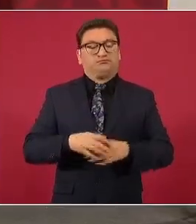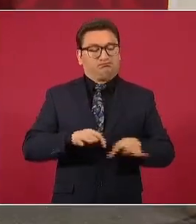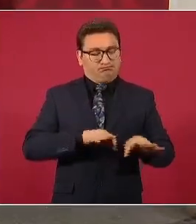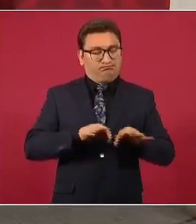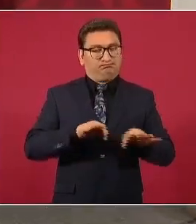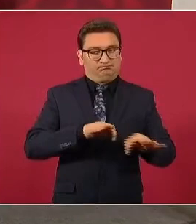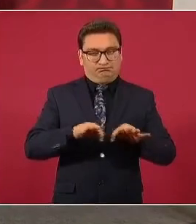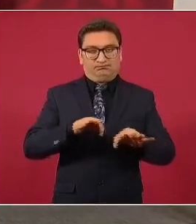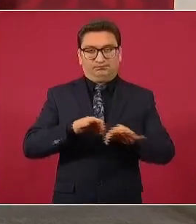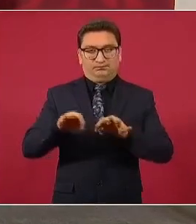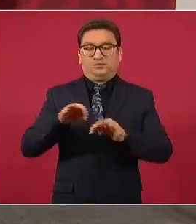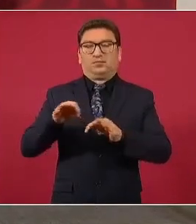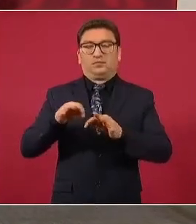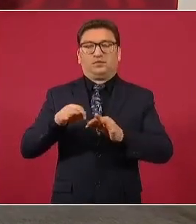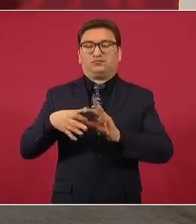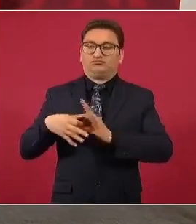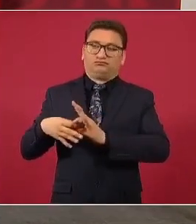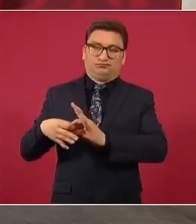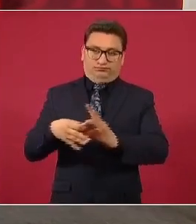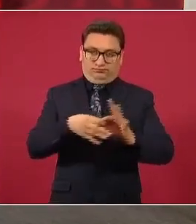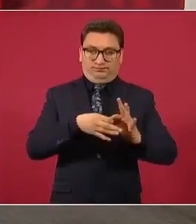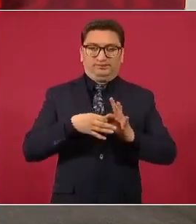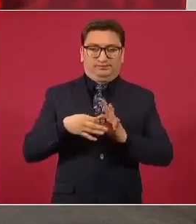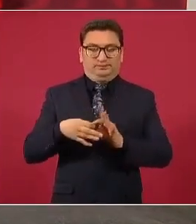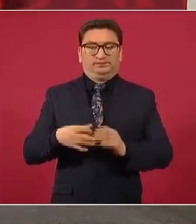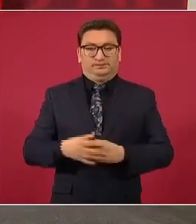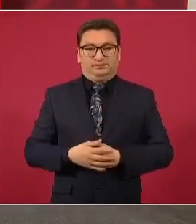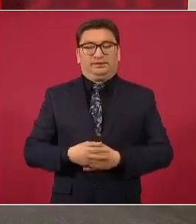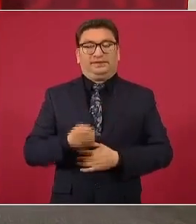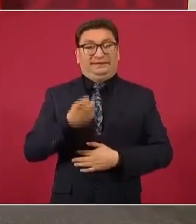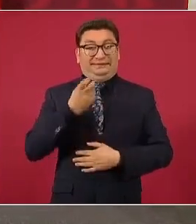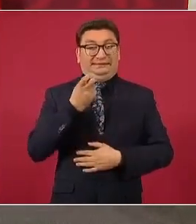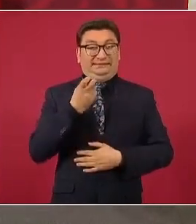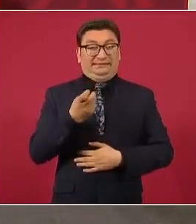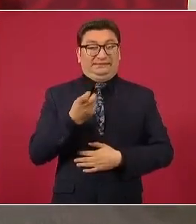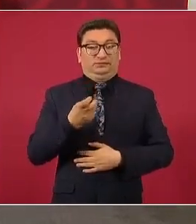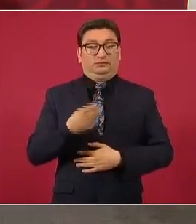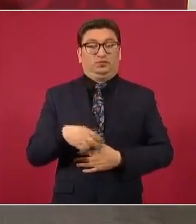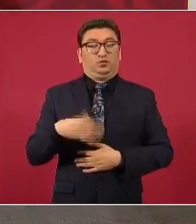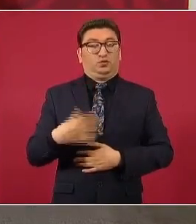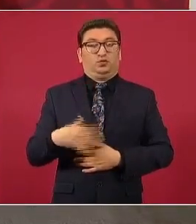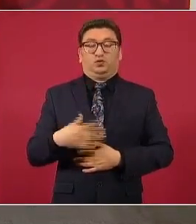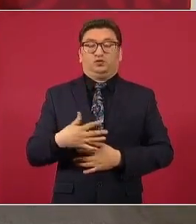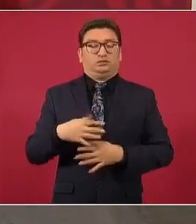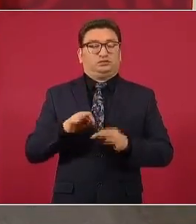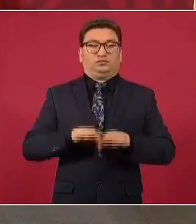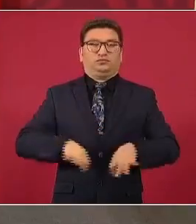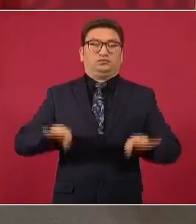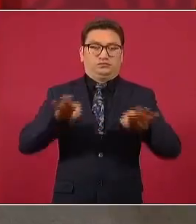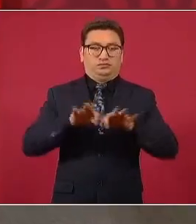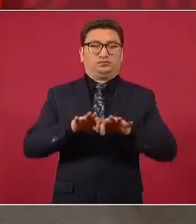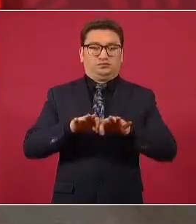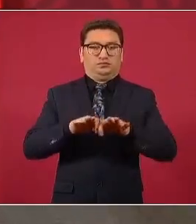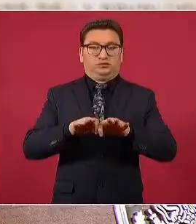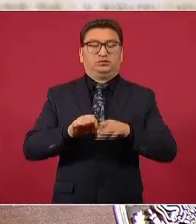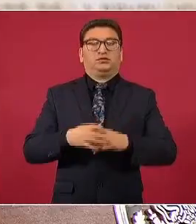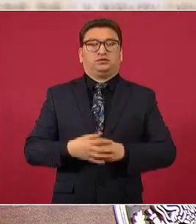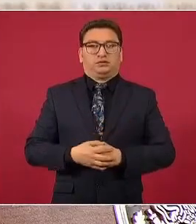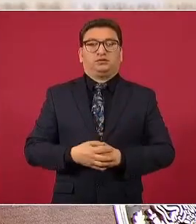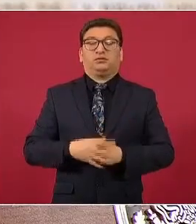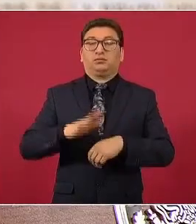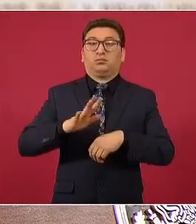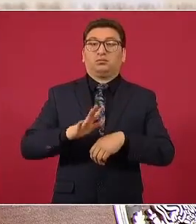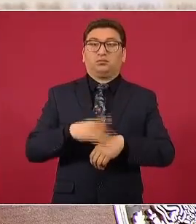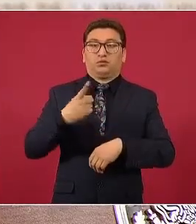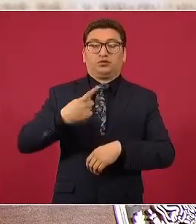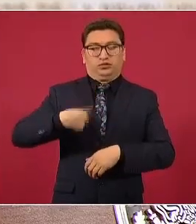trabajando de manera conjunta. Esa es una de las cosas favorables del manejo